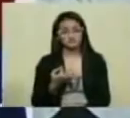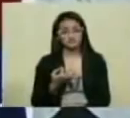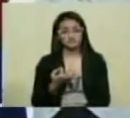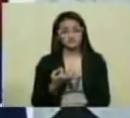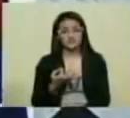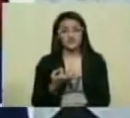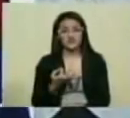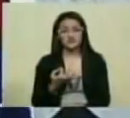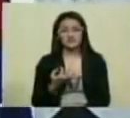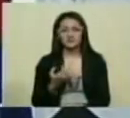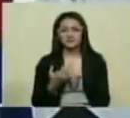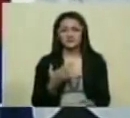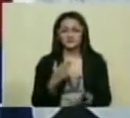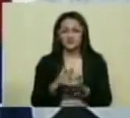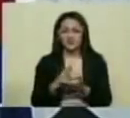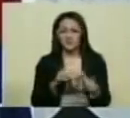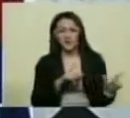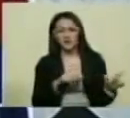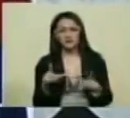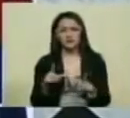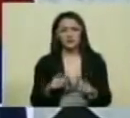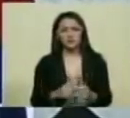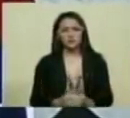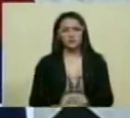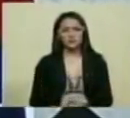siempre al contraataque, listos al contraataque.